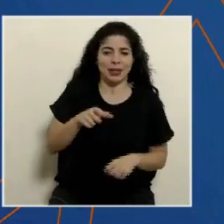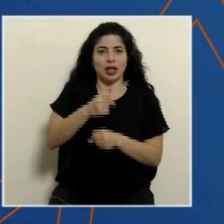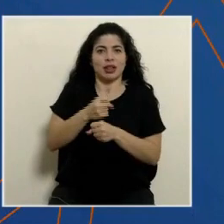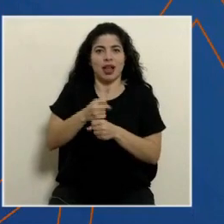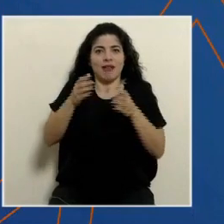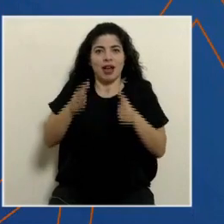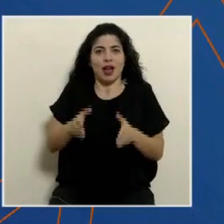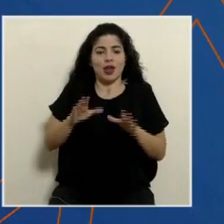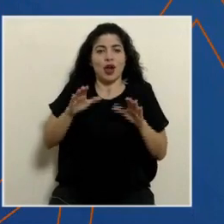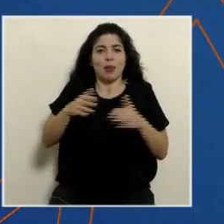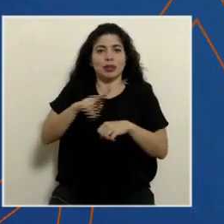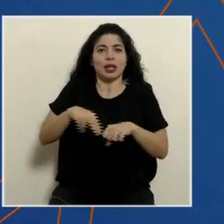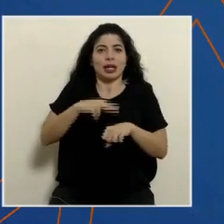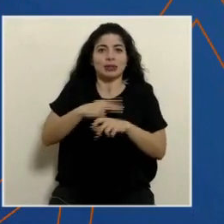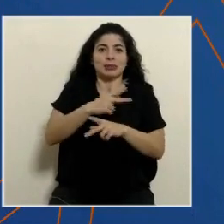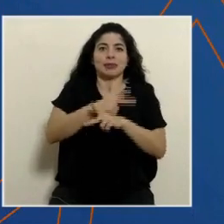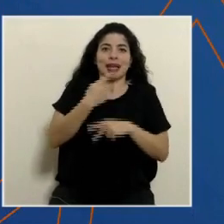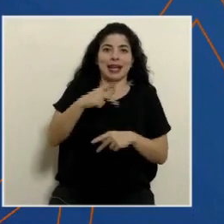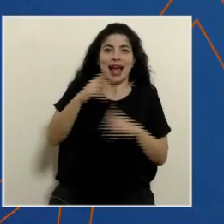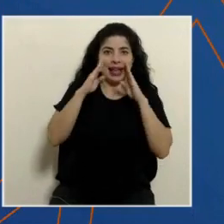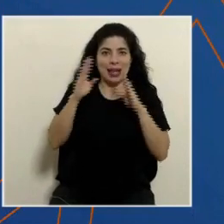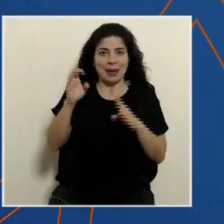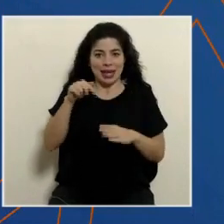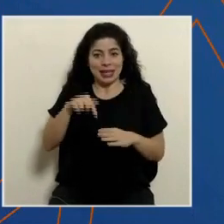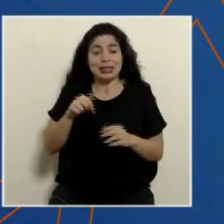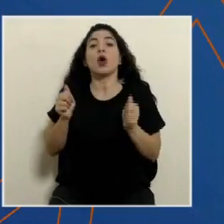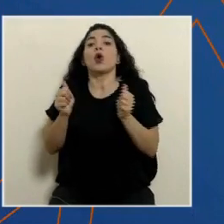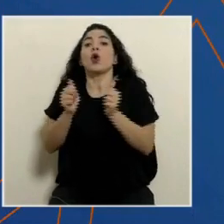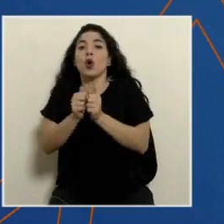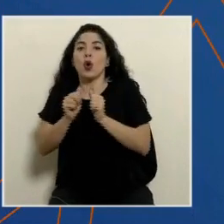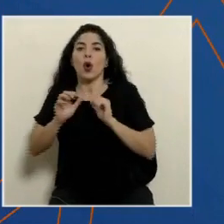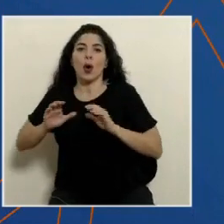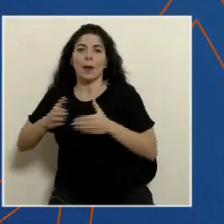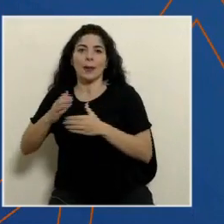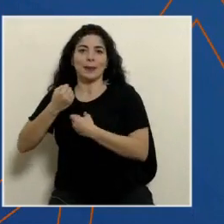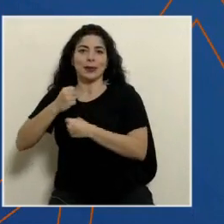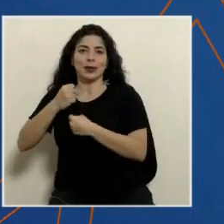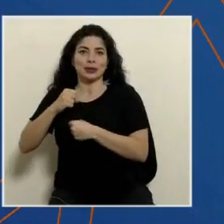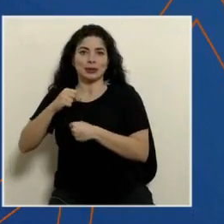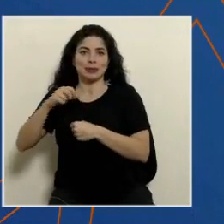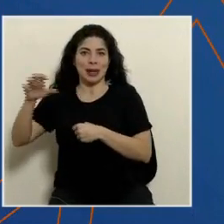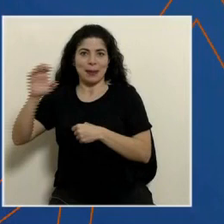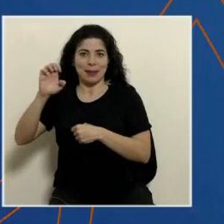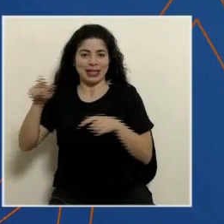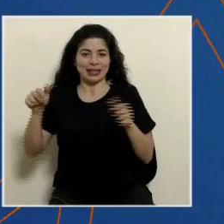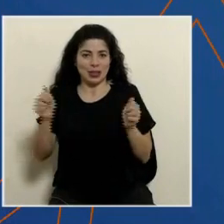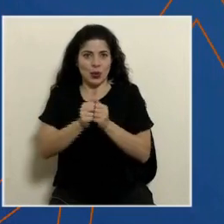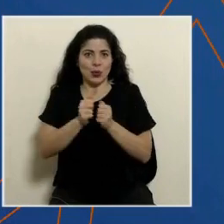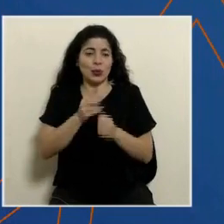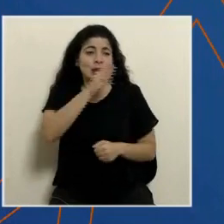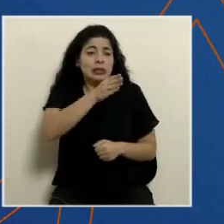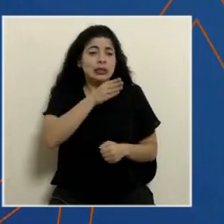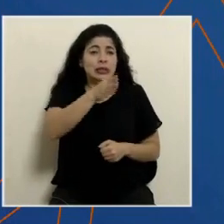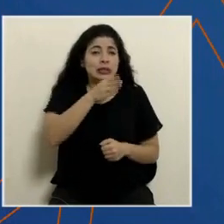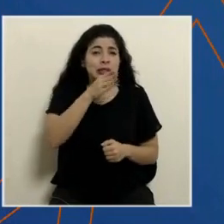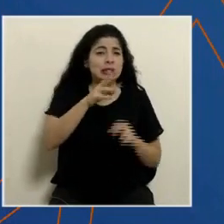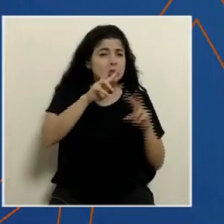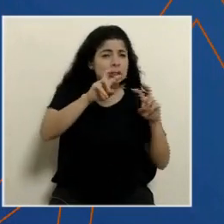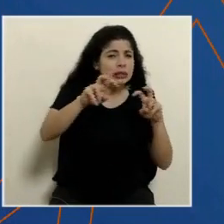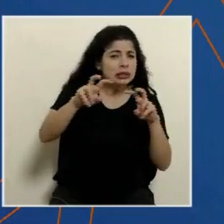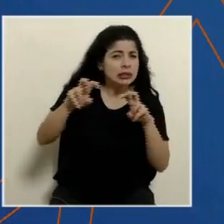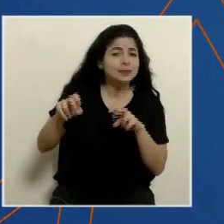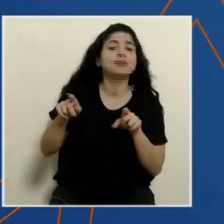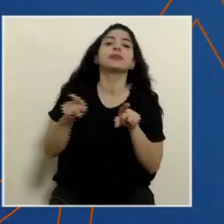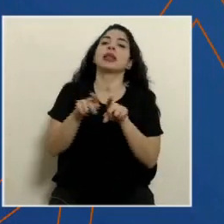Comisión Nacional de Prevención de Riesgos y Atención de Emergencias junto con los comités municipales de emergencia. Hemos trabajado también en